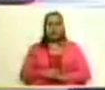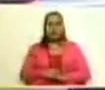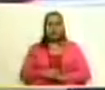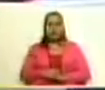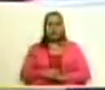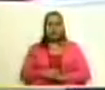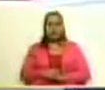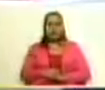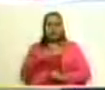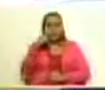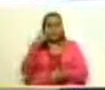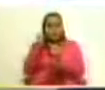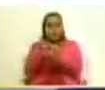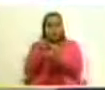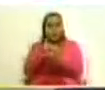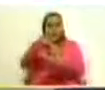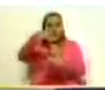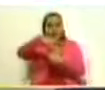Miren los datos que tengo aquí.